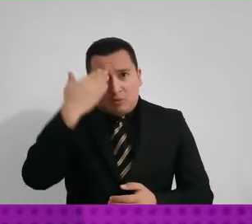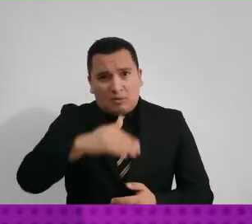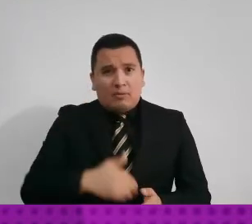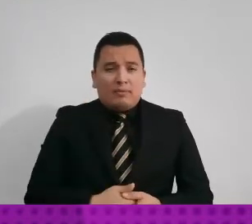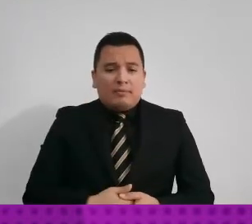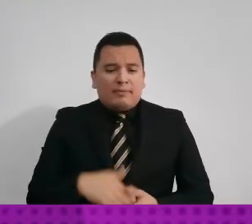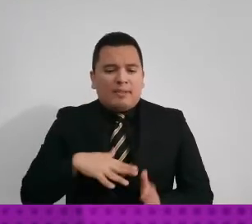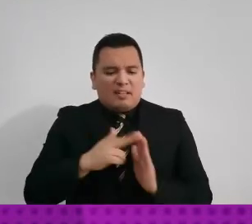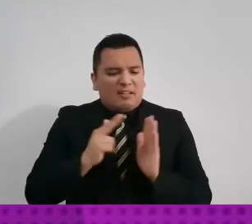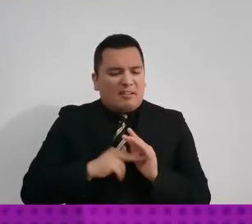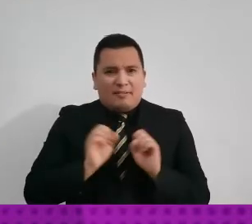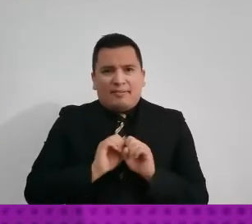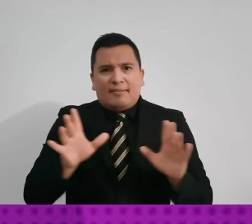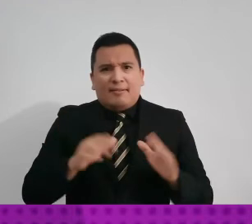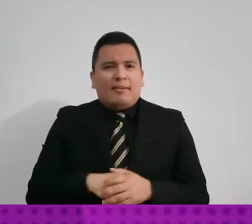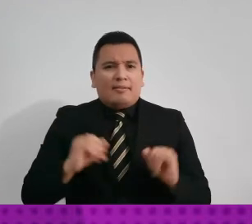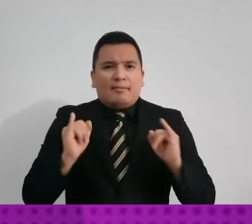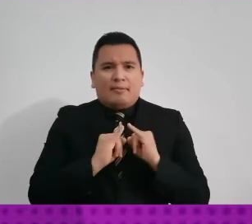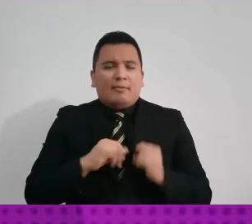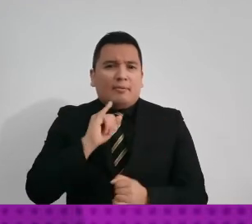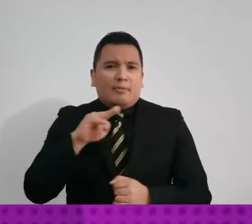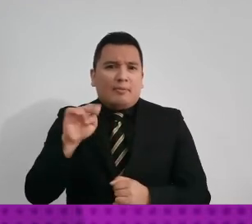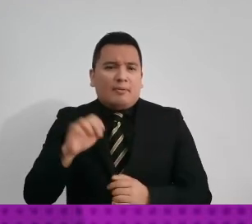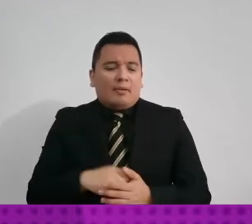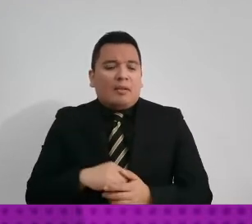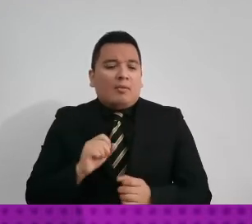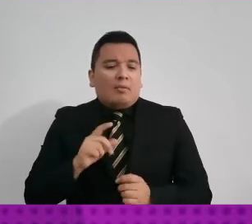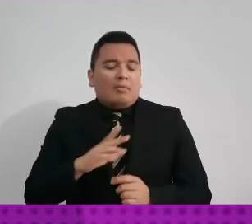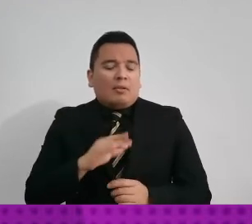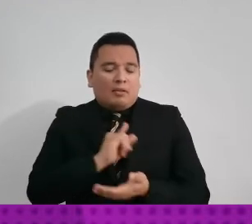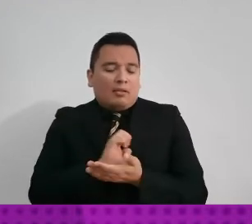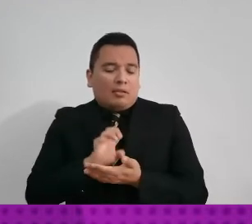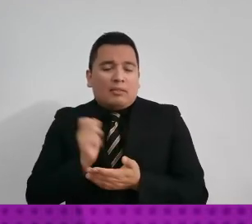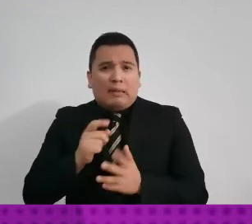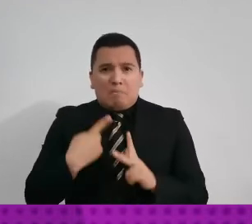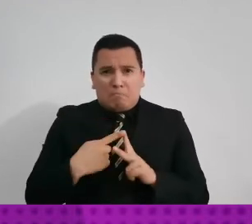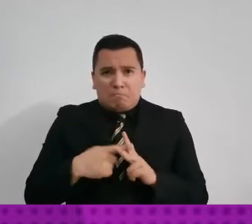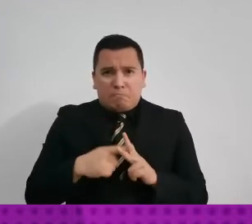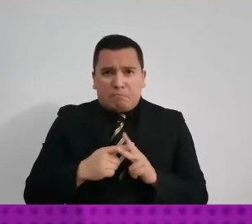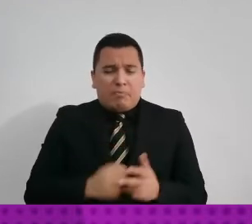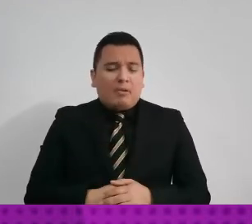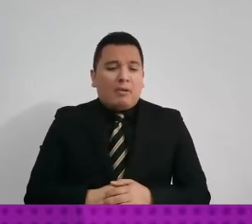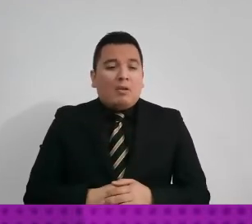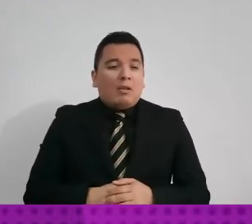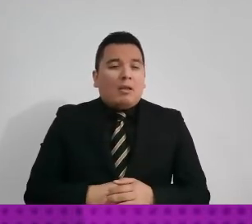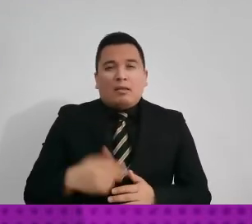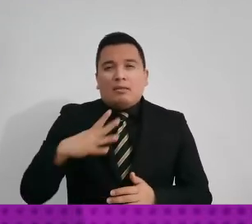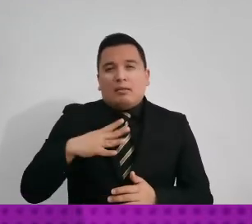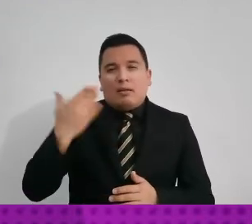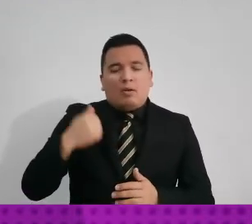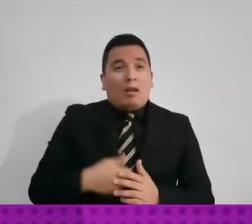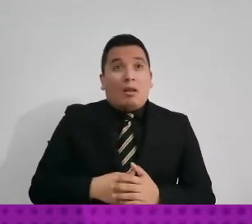en la que sabemos también que se establecieron protocolos muy claros por parte del Instituto Electoral de Coahuila, que fueron los